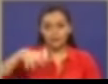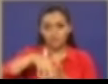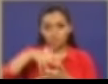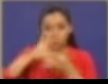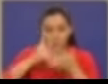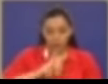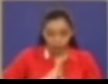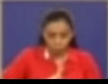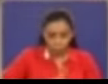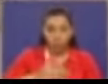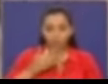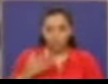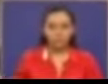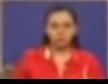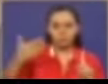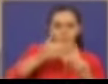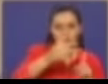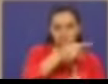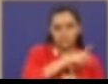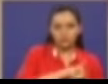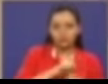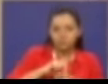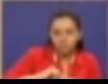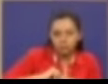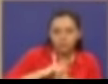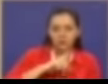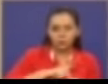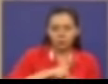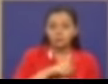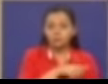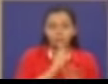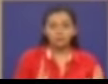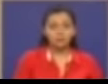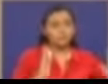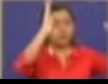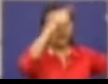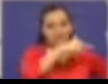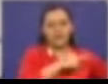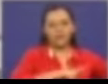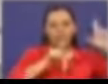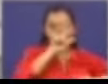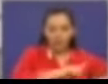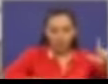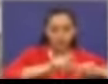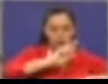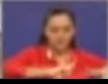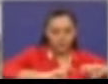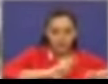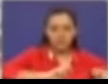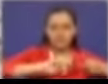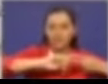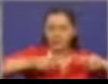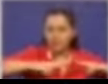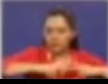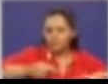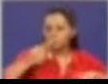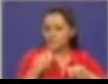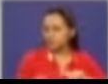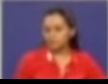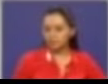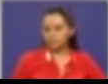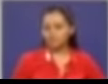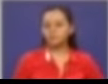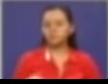allá. Hay un pabellón solo para aulas, para laboratorios de investigación, genética, etcétera.